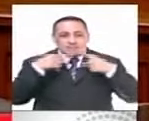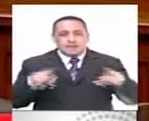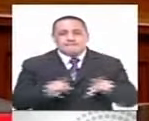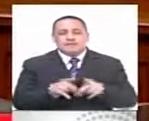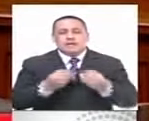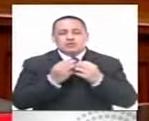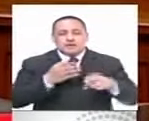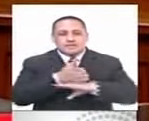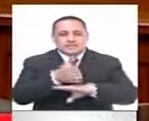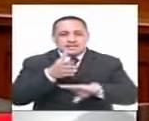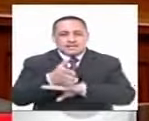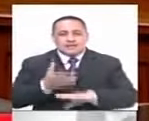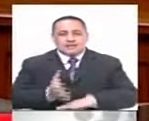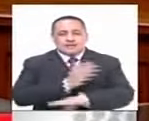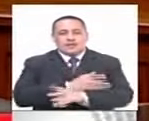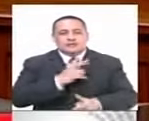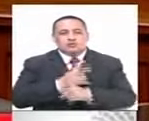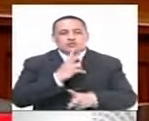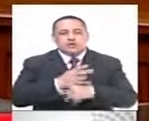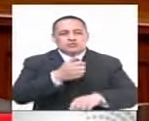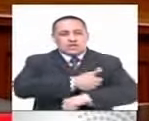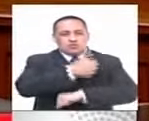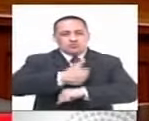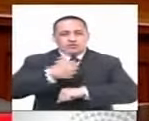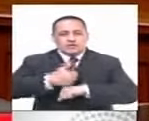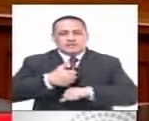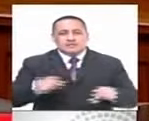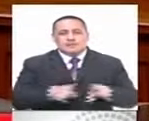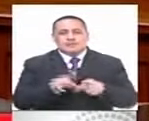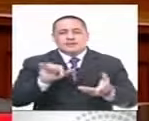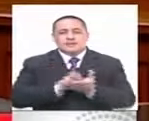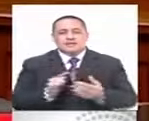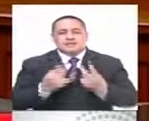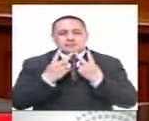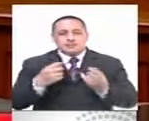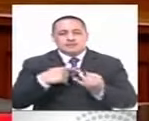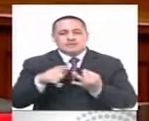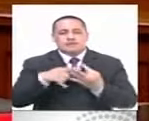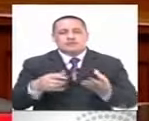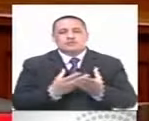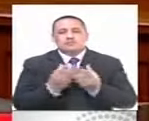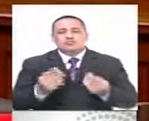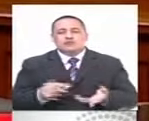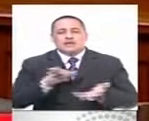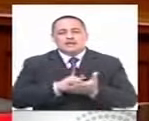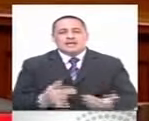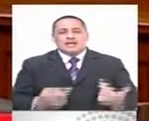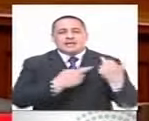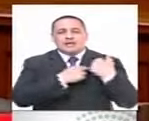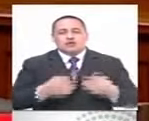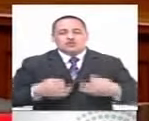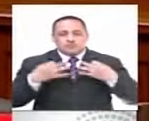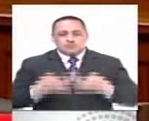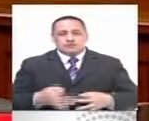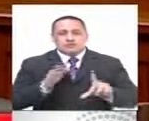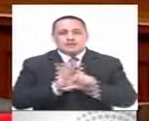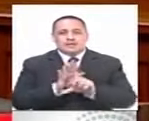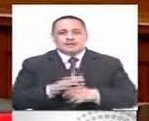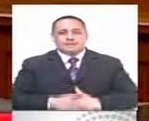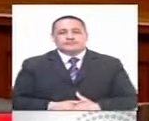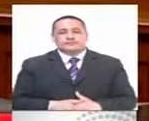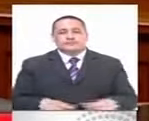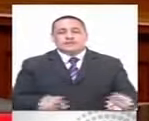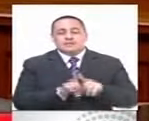una intervención preventiva de autoridades, de las autoridades a cargo del cumplimiento de la ley.